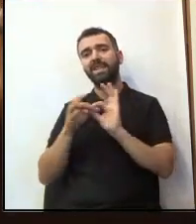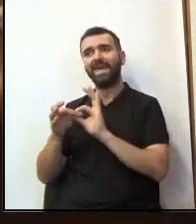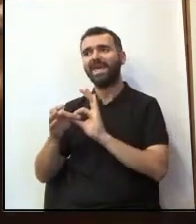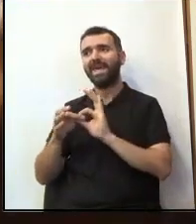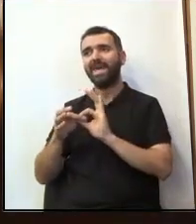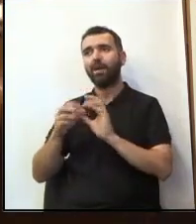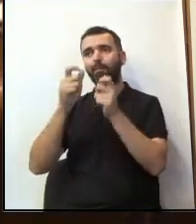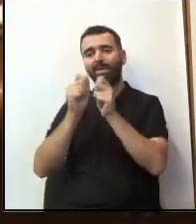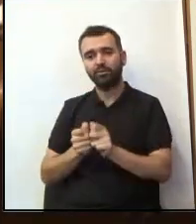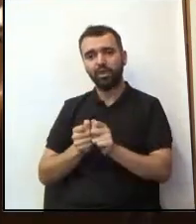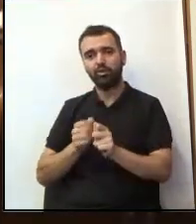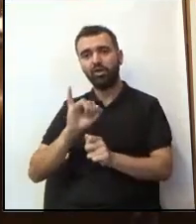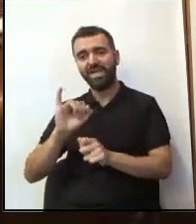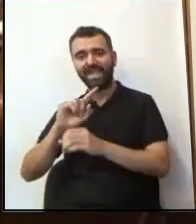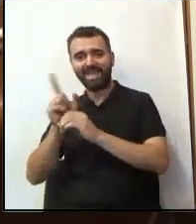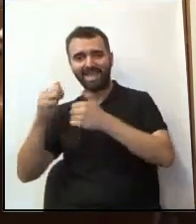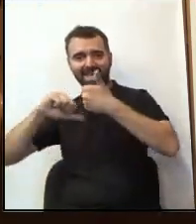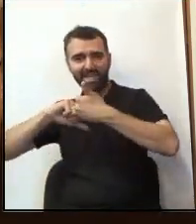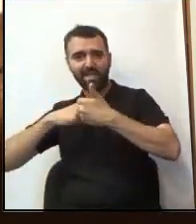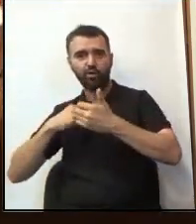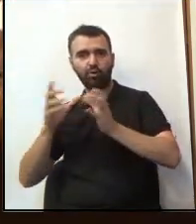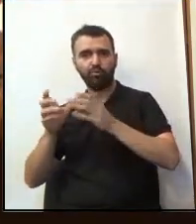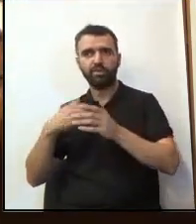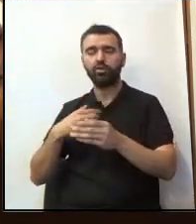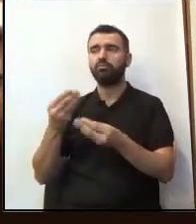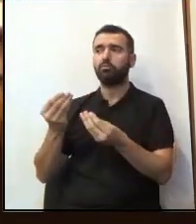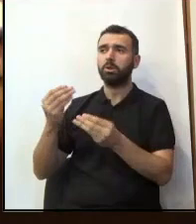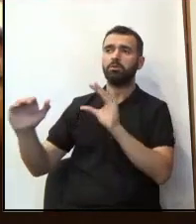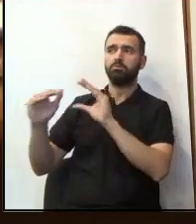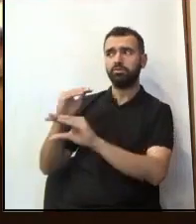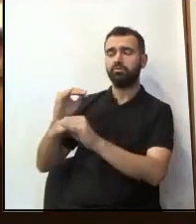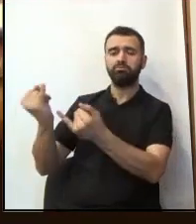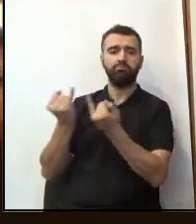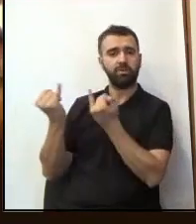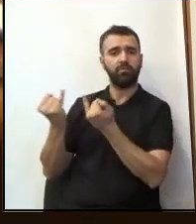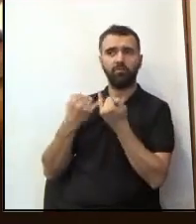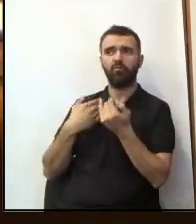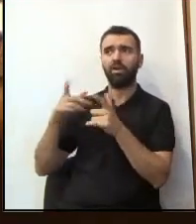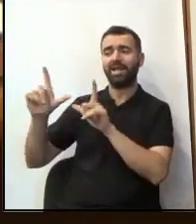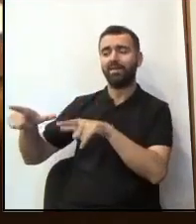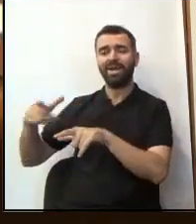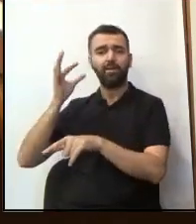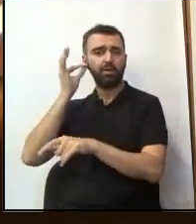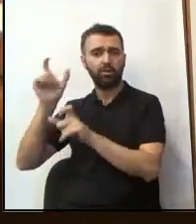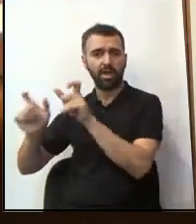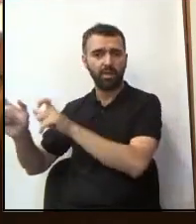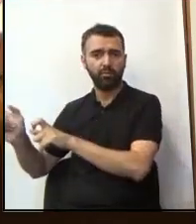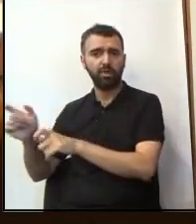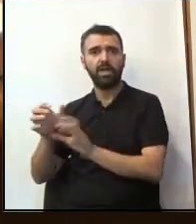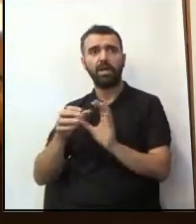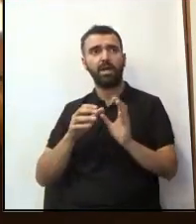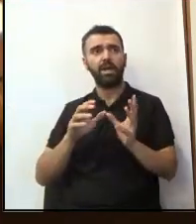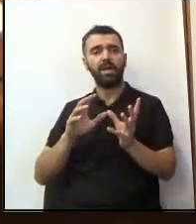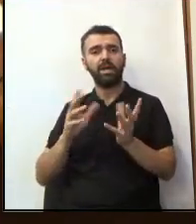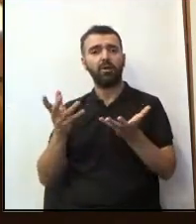género. Bueno, recibimos la información de parte del Departamento de la Mujer. A través de